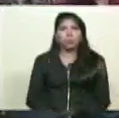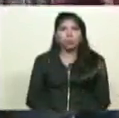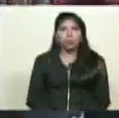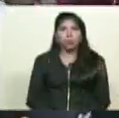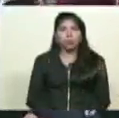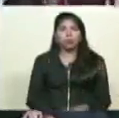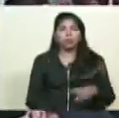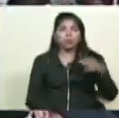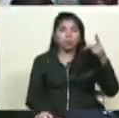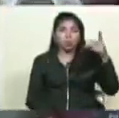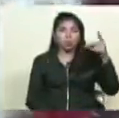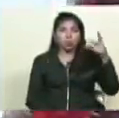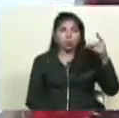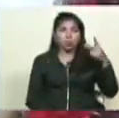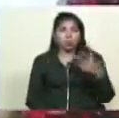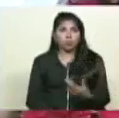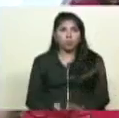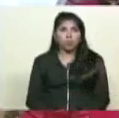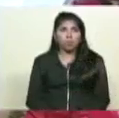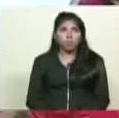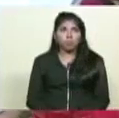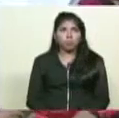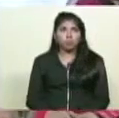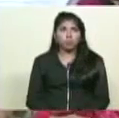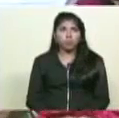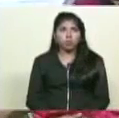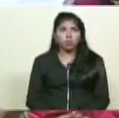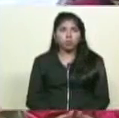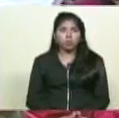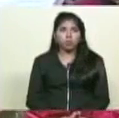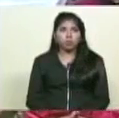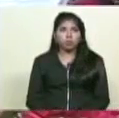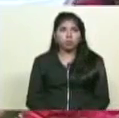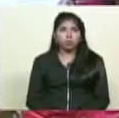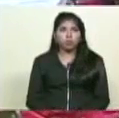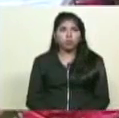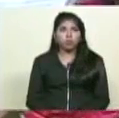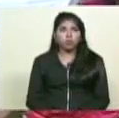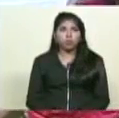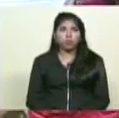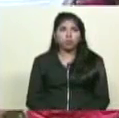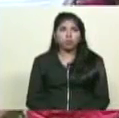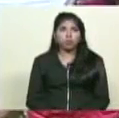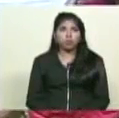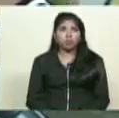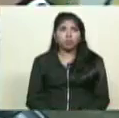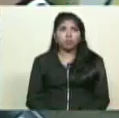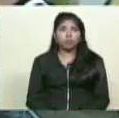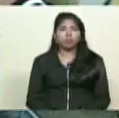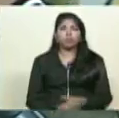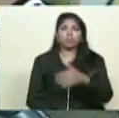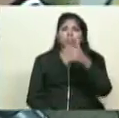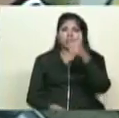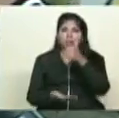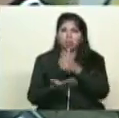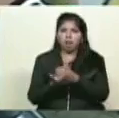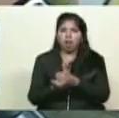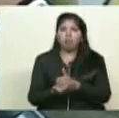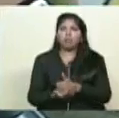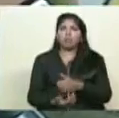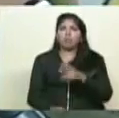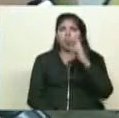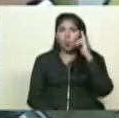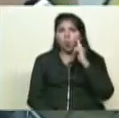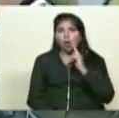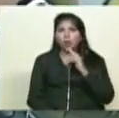En segundo lugar, que se constituya, escucha la opinión de la Central Bolivariana de Socialistas